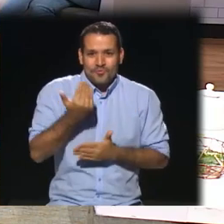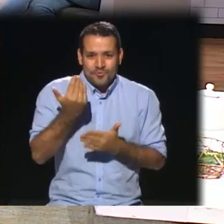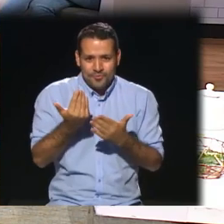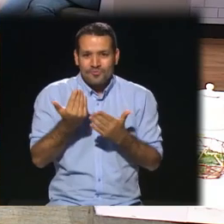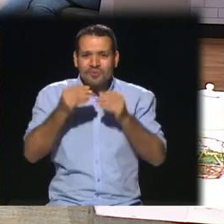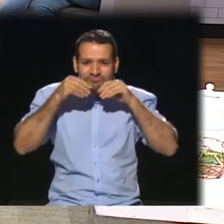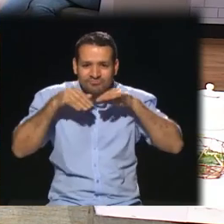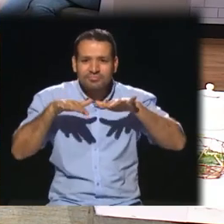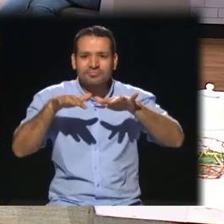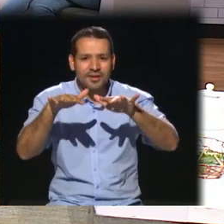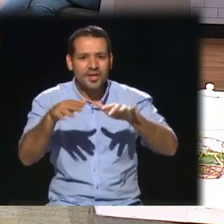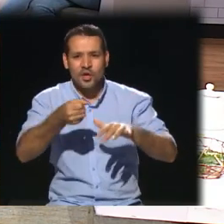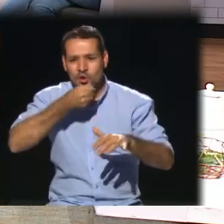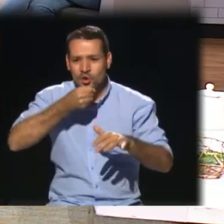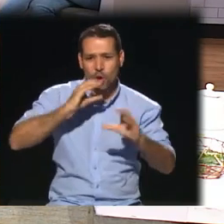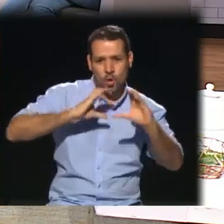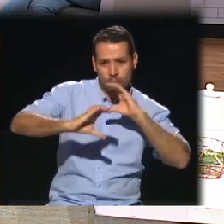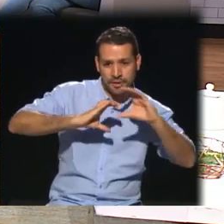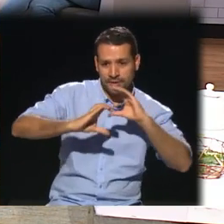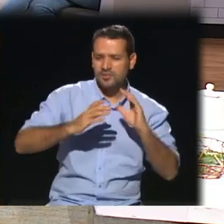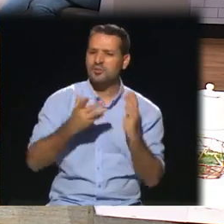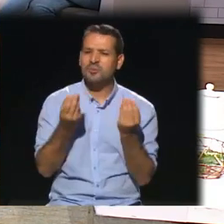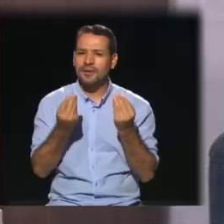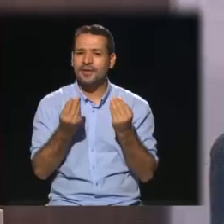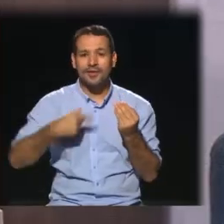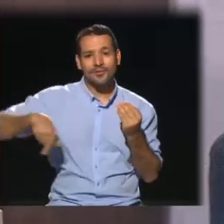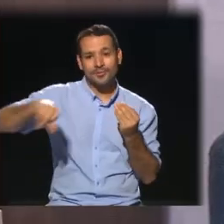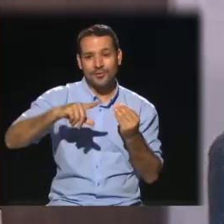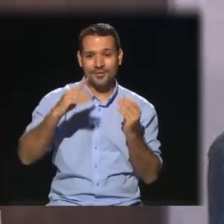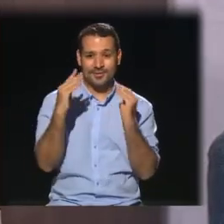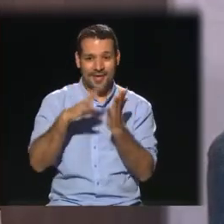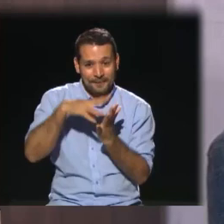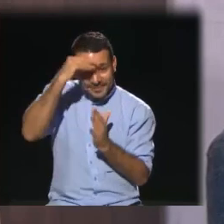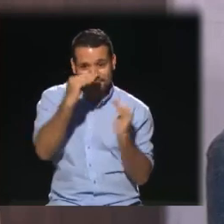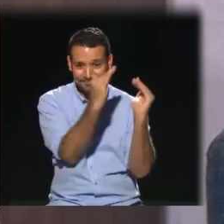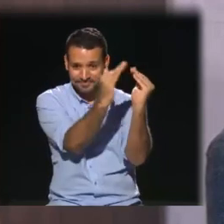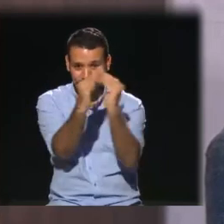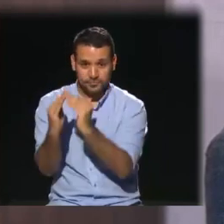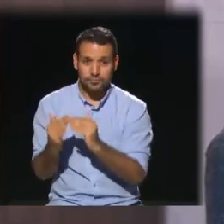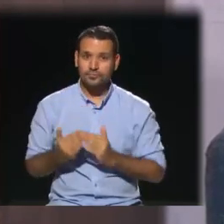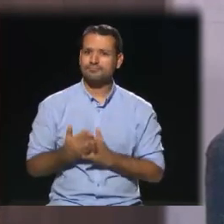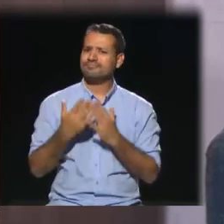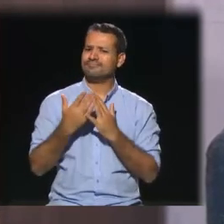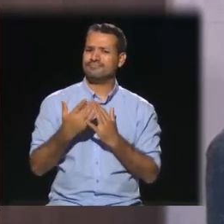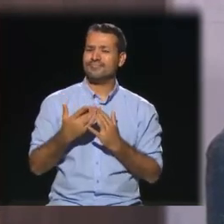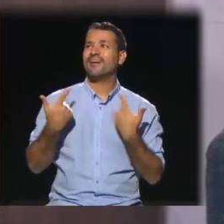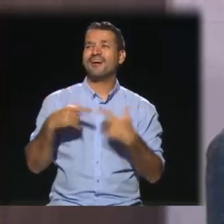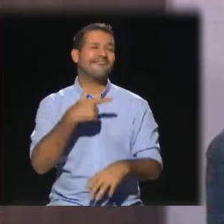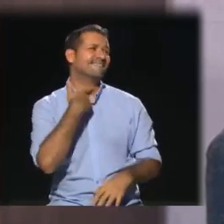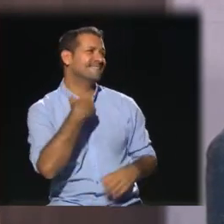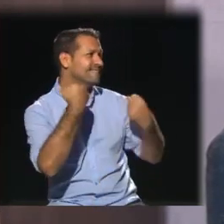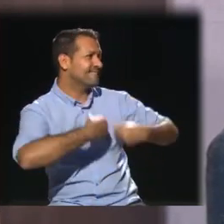poder brindarles material en estos espacios. Bueno, esto me encanta y me nace otra pregunta con esta plataforma antes de que